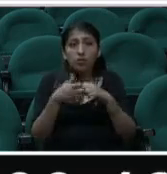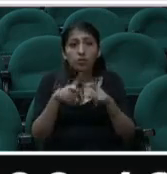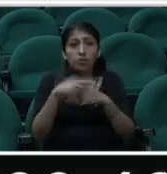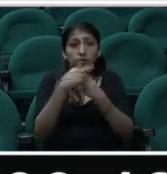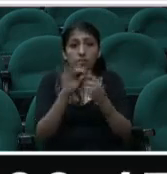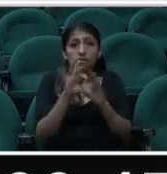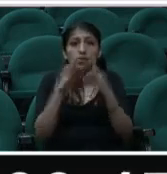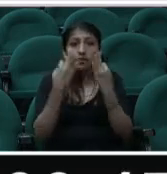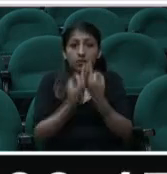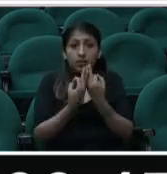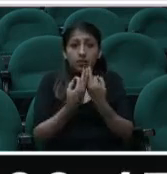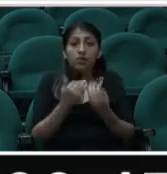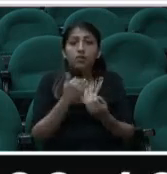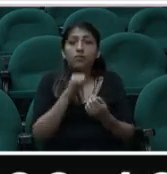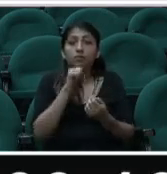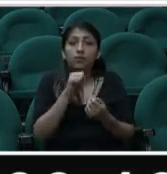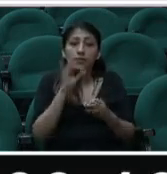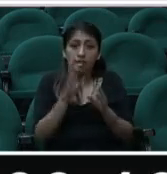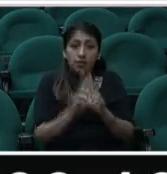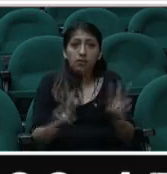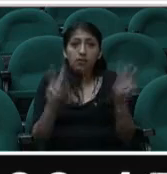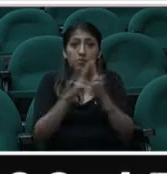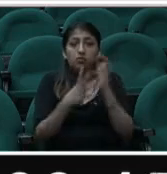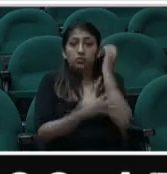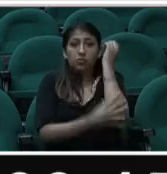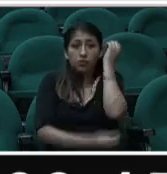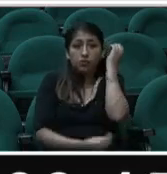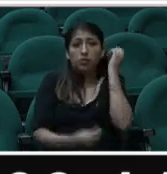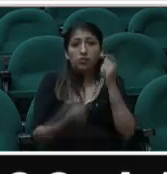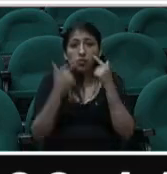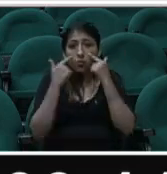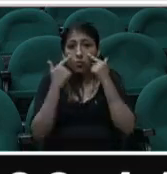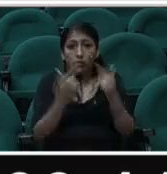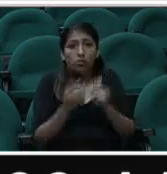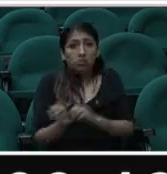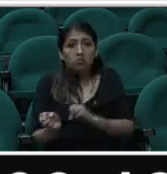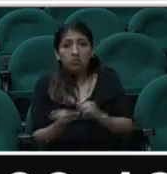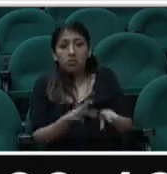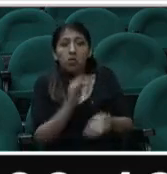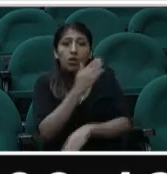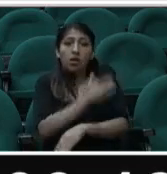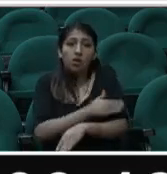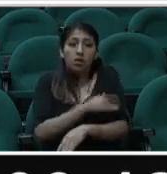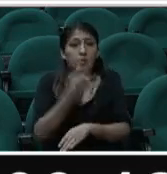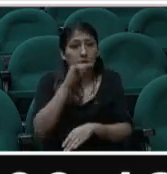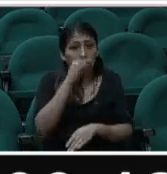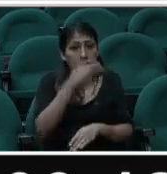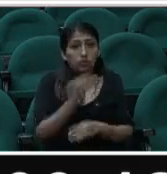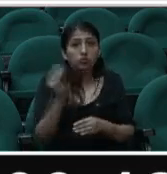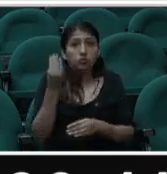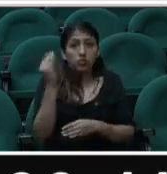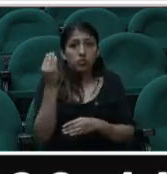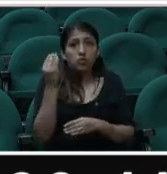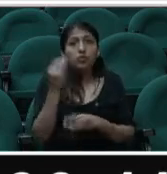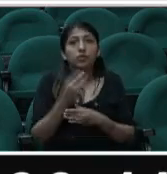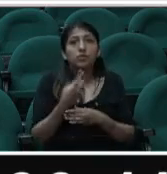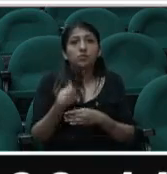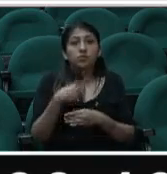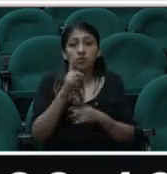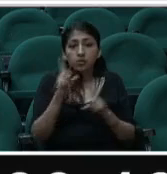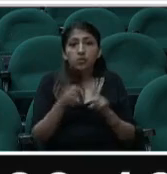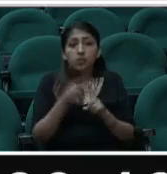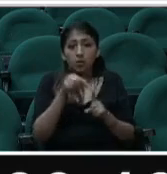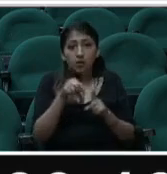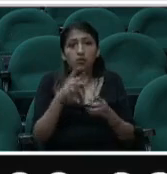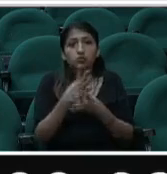comienza en la falta de valores comienza en la pobreza comienza en ausencia de cuidado y cariño para los niños para los jóvenes entonces yo creo que